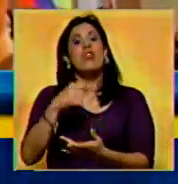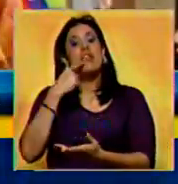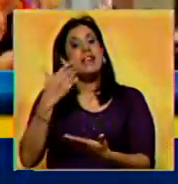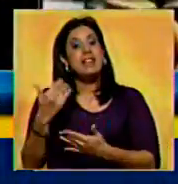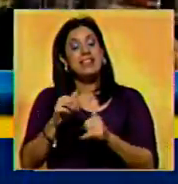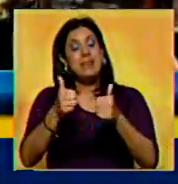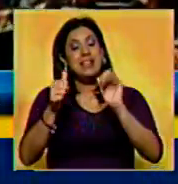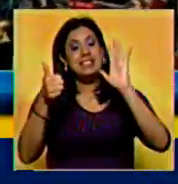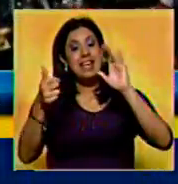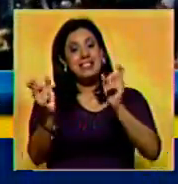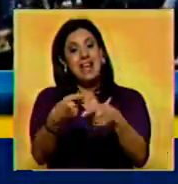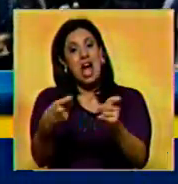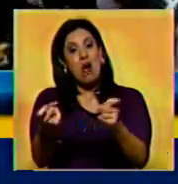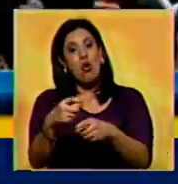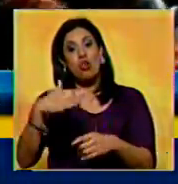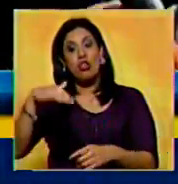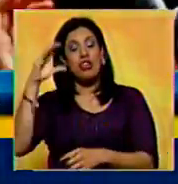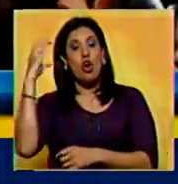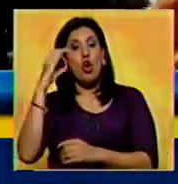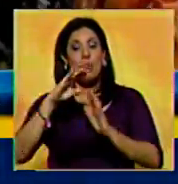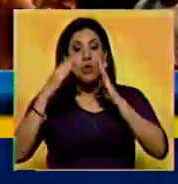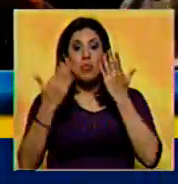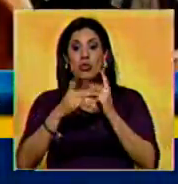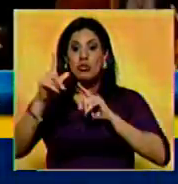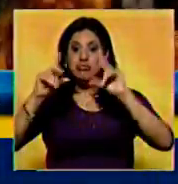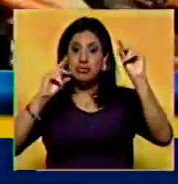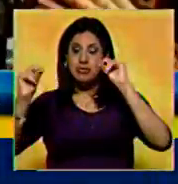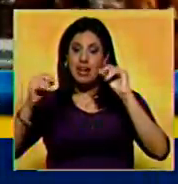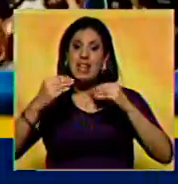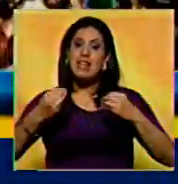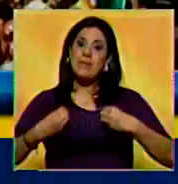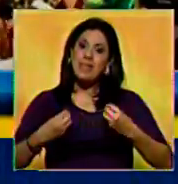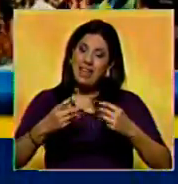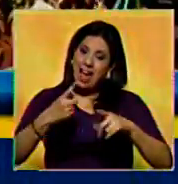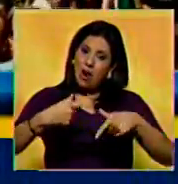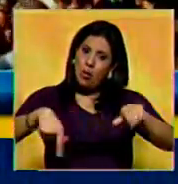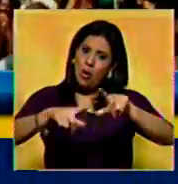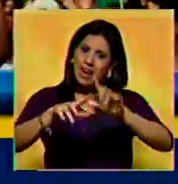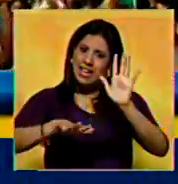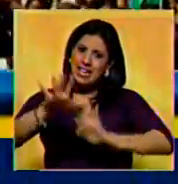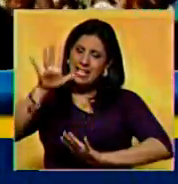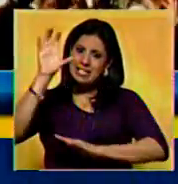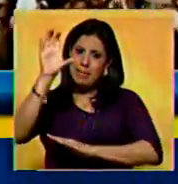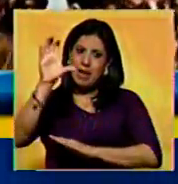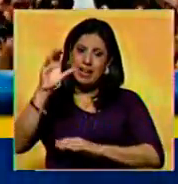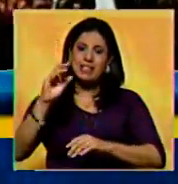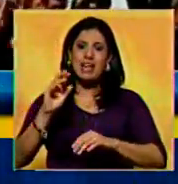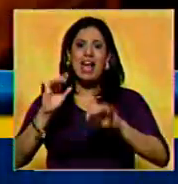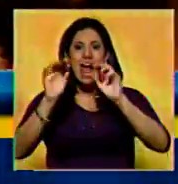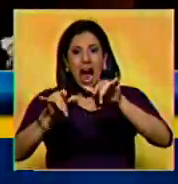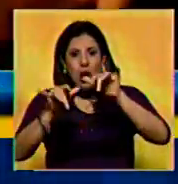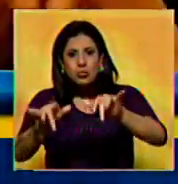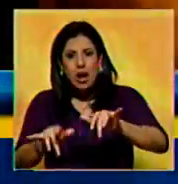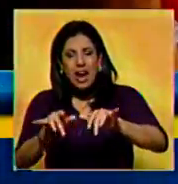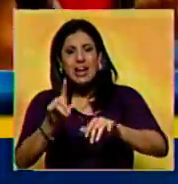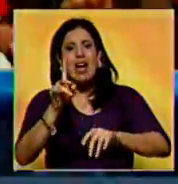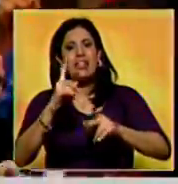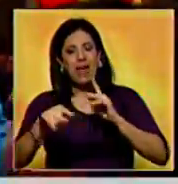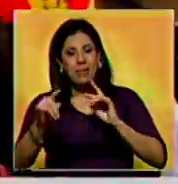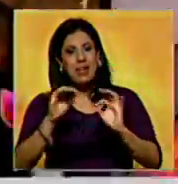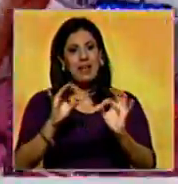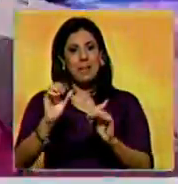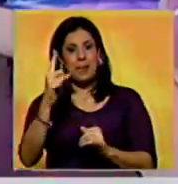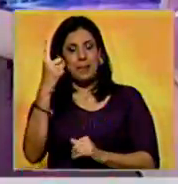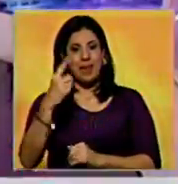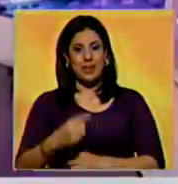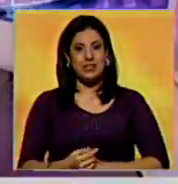el 6 de agosto en Medellín, Colombia, su gira mundial Vivir mi vida, que lo llevará por 15 países, entre ellos Australia, donde actuará por primera